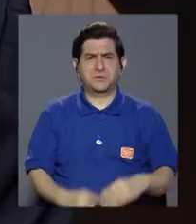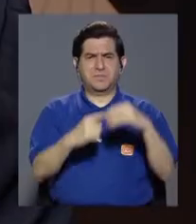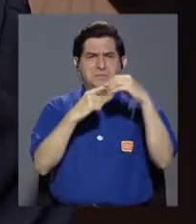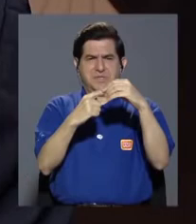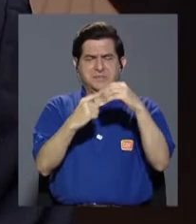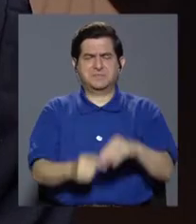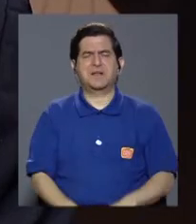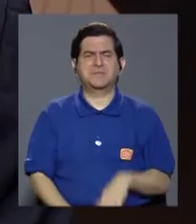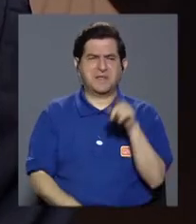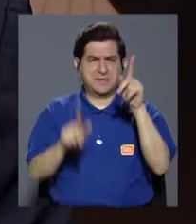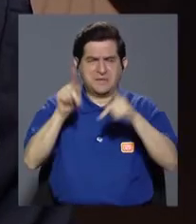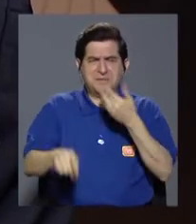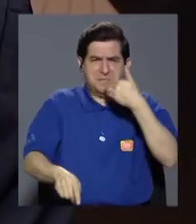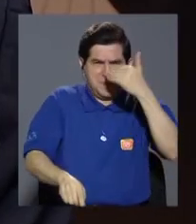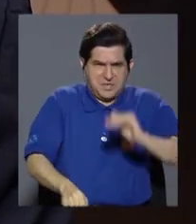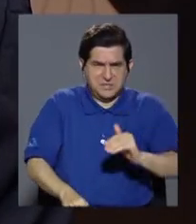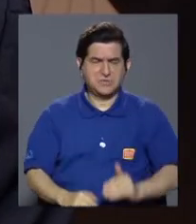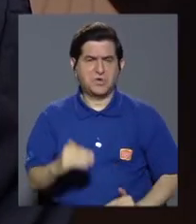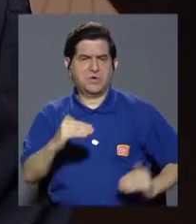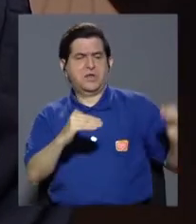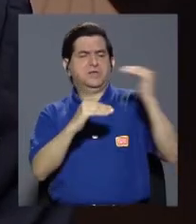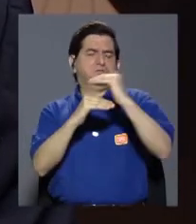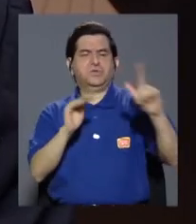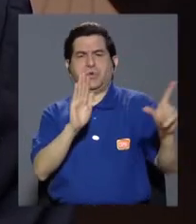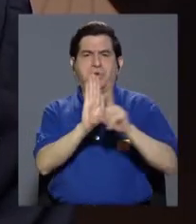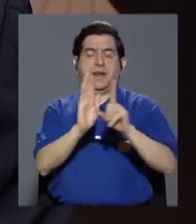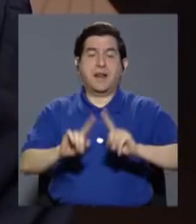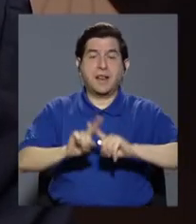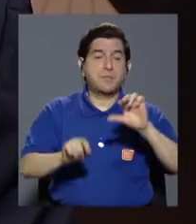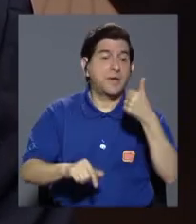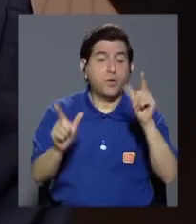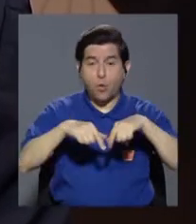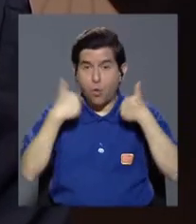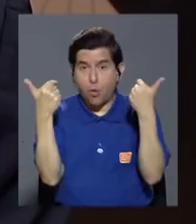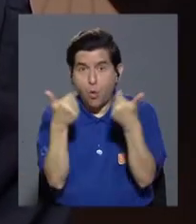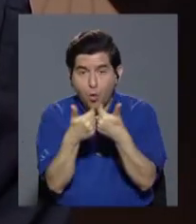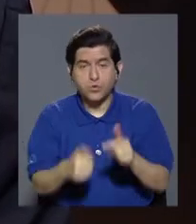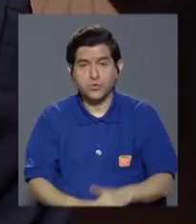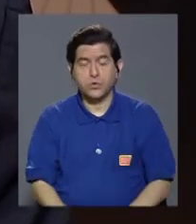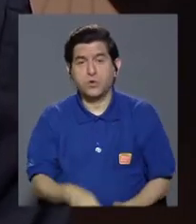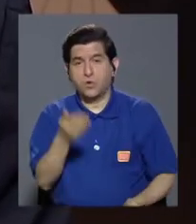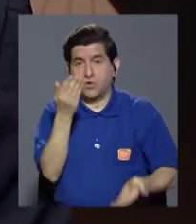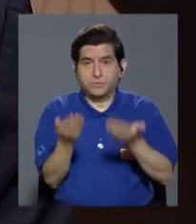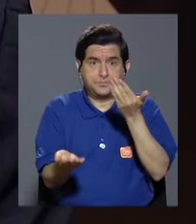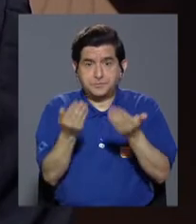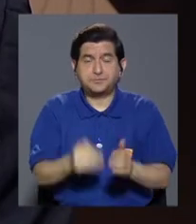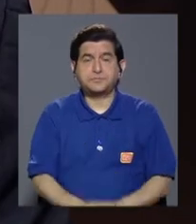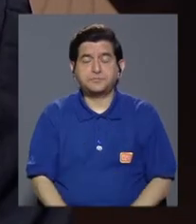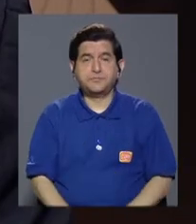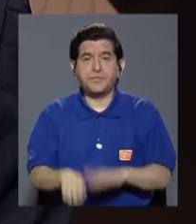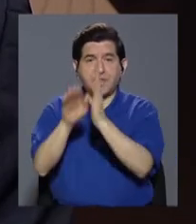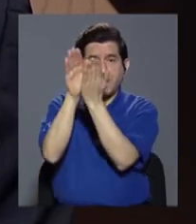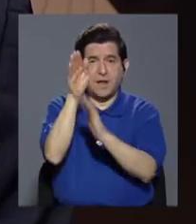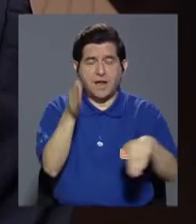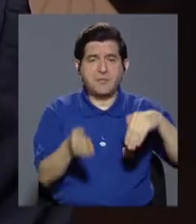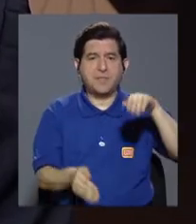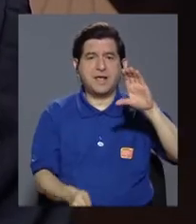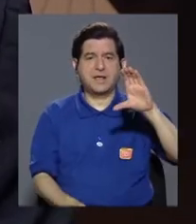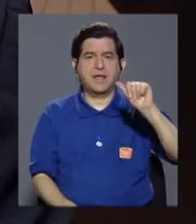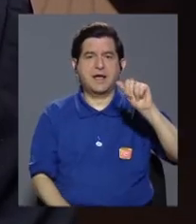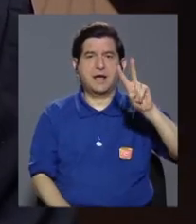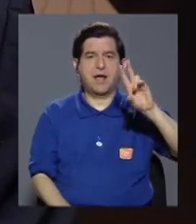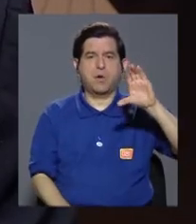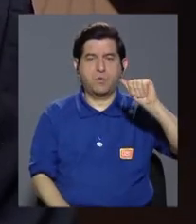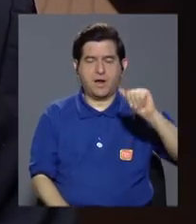con quién tiene la capacidad de ponerse por encima de la ley pero existían otros carteles como por ejemplo el cartel del valle del cauca que está en